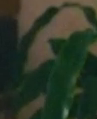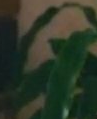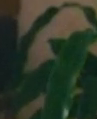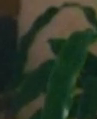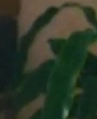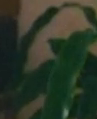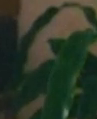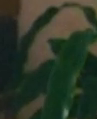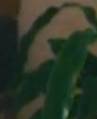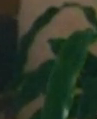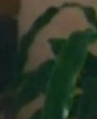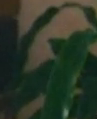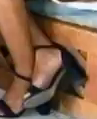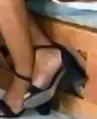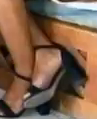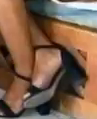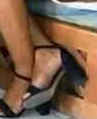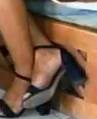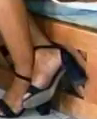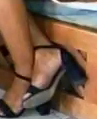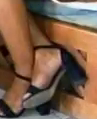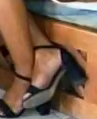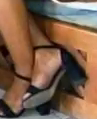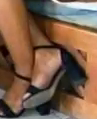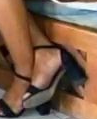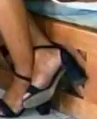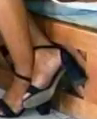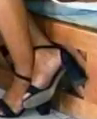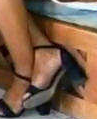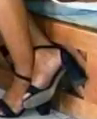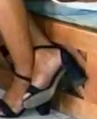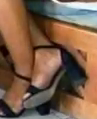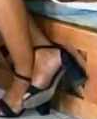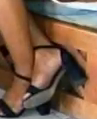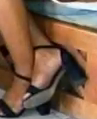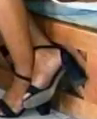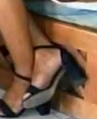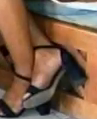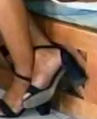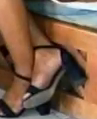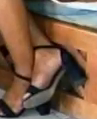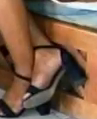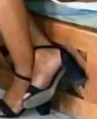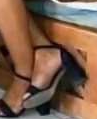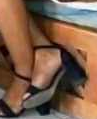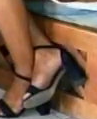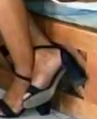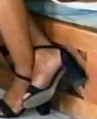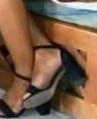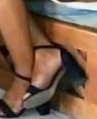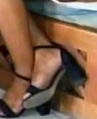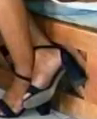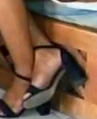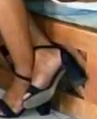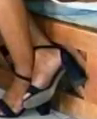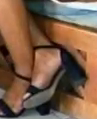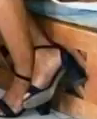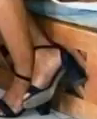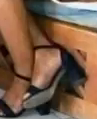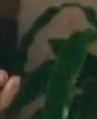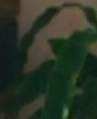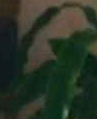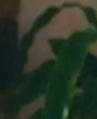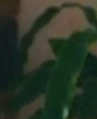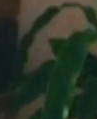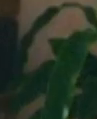frase, pero muchas veces se desconoce lo que Fidel continúa diciendo, y dice que en otro